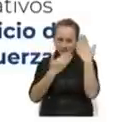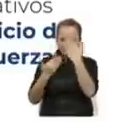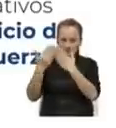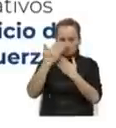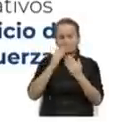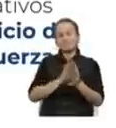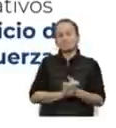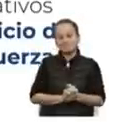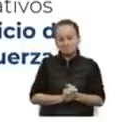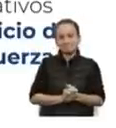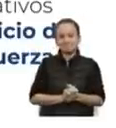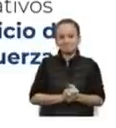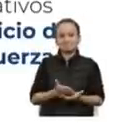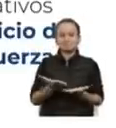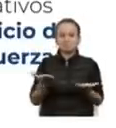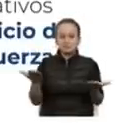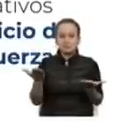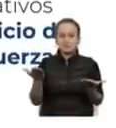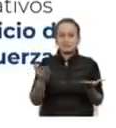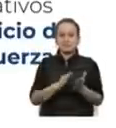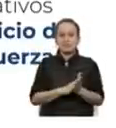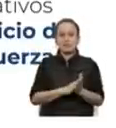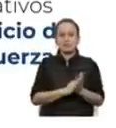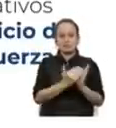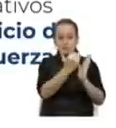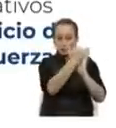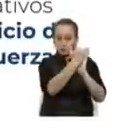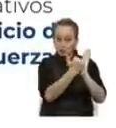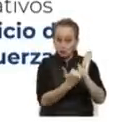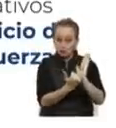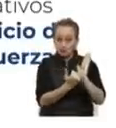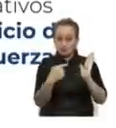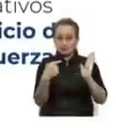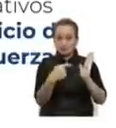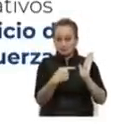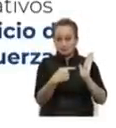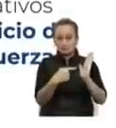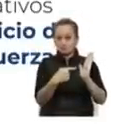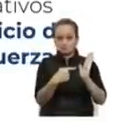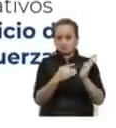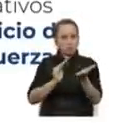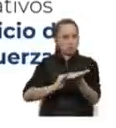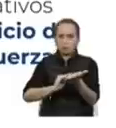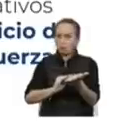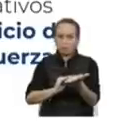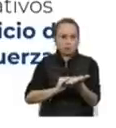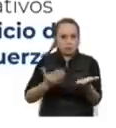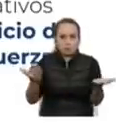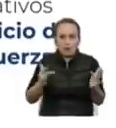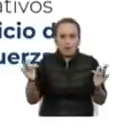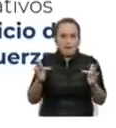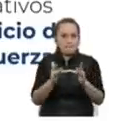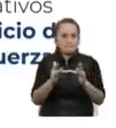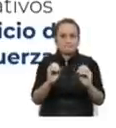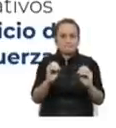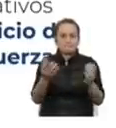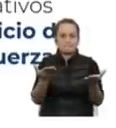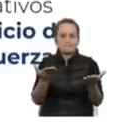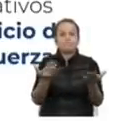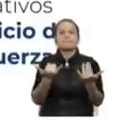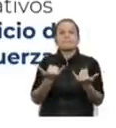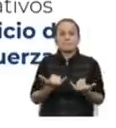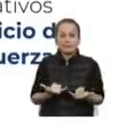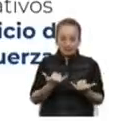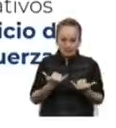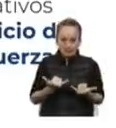Desafortunadamente, esa política que no ha dado resultados todavía